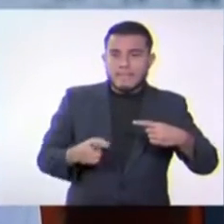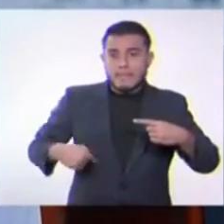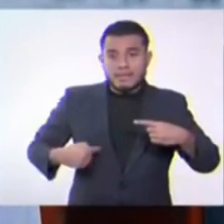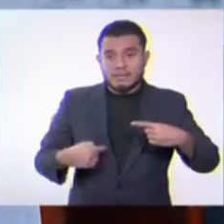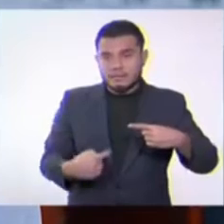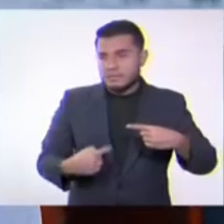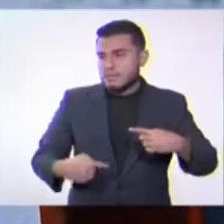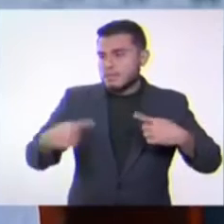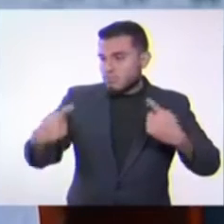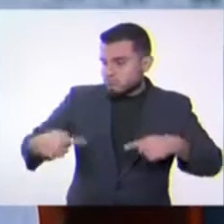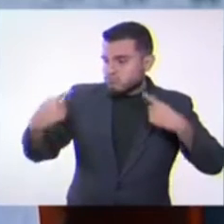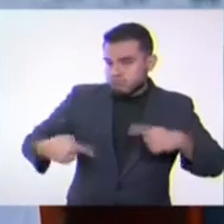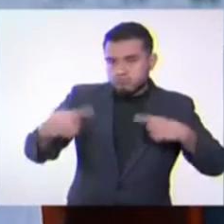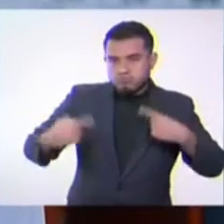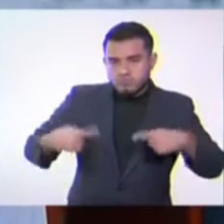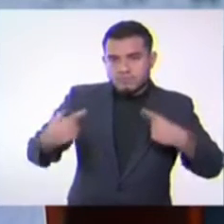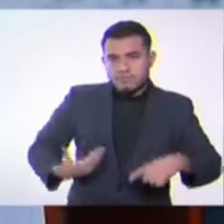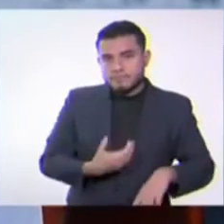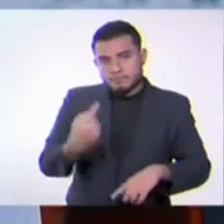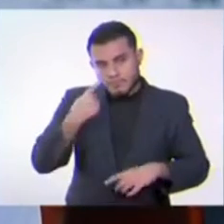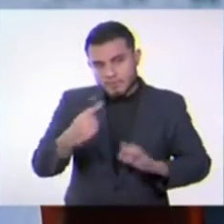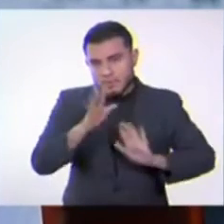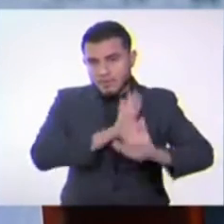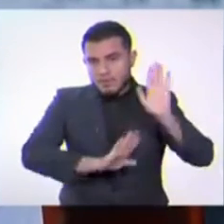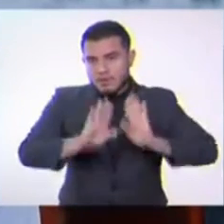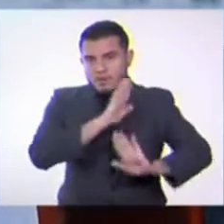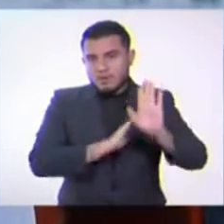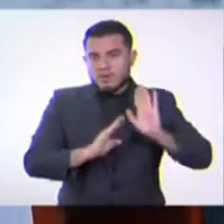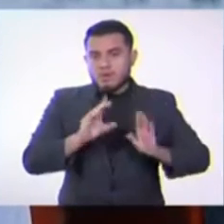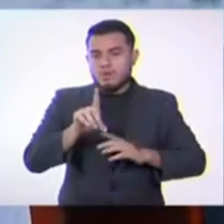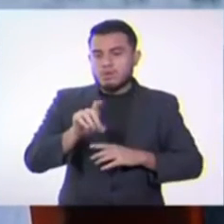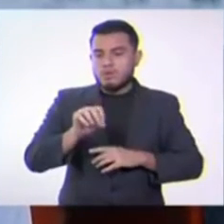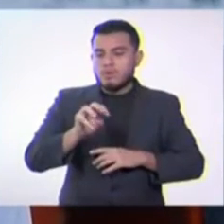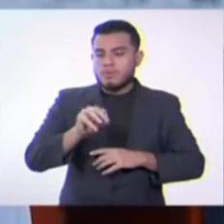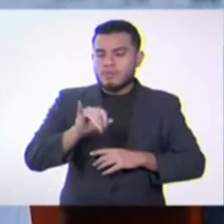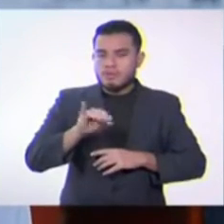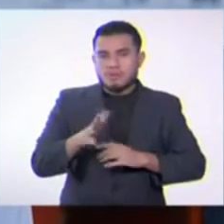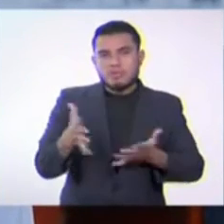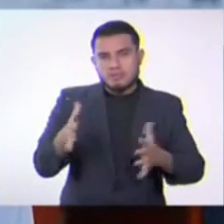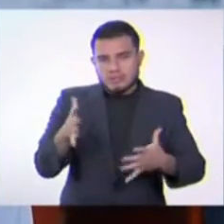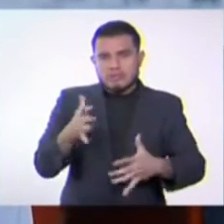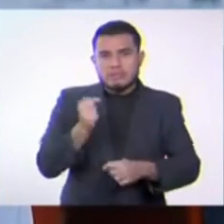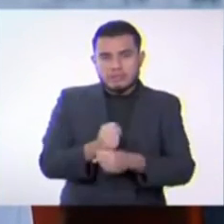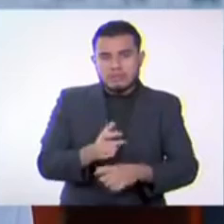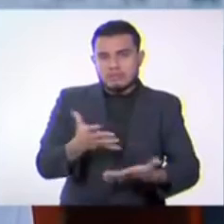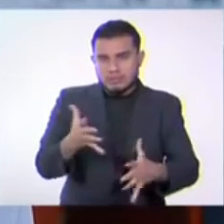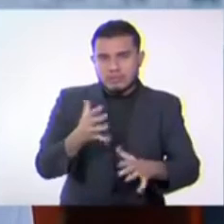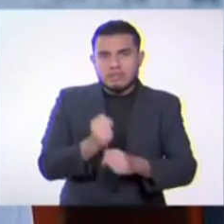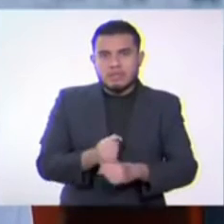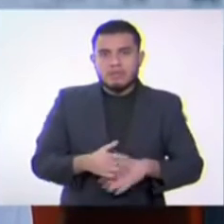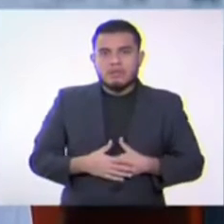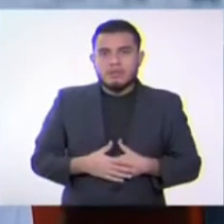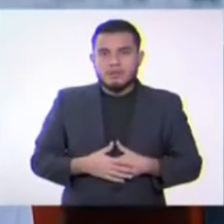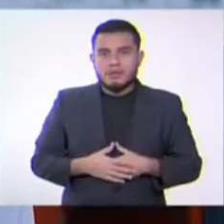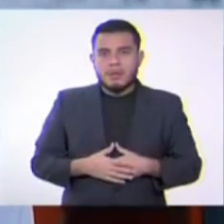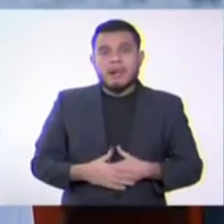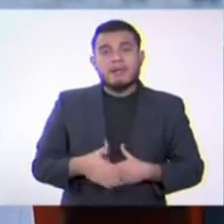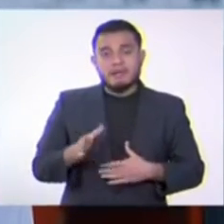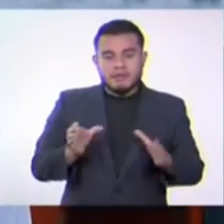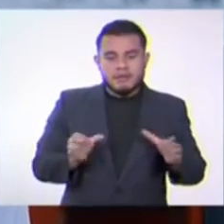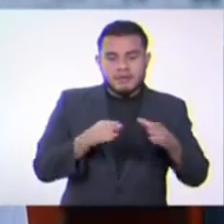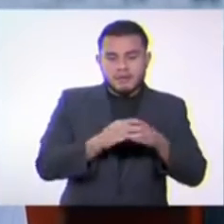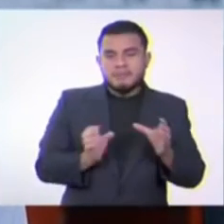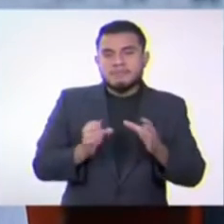en discusión, como vimos en nuestra historia, los dominios son un poco más fijos y agrupan a los seres vivos en